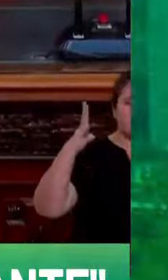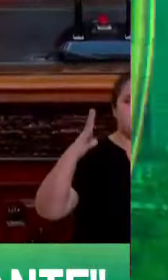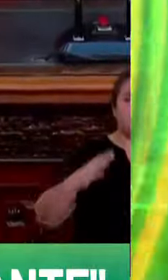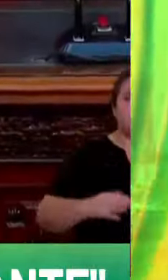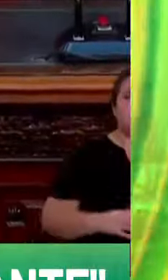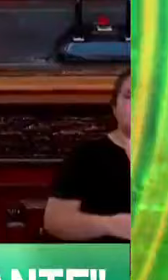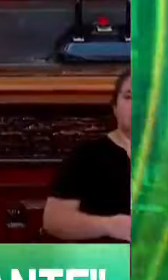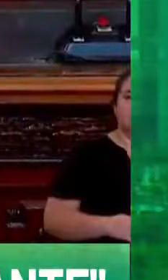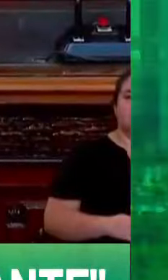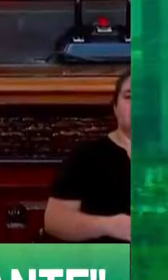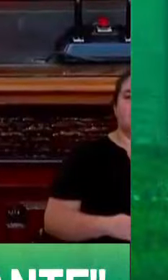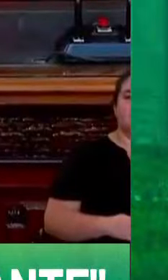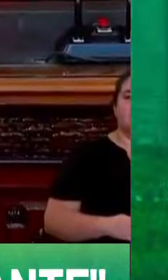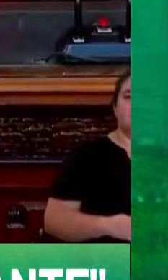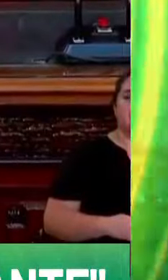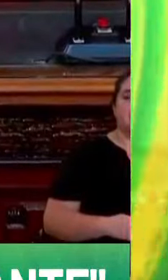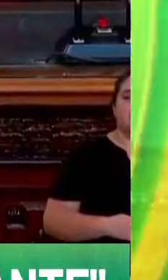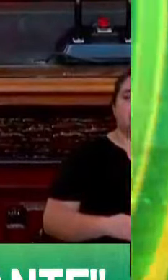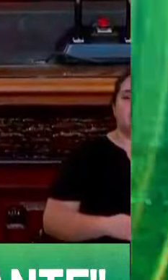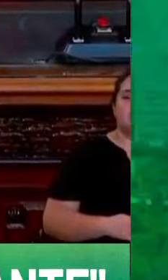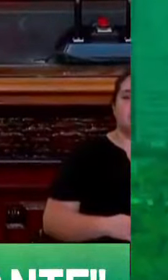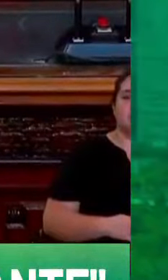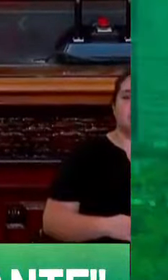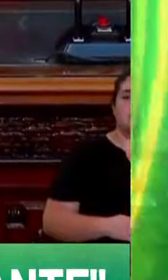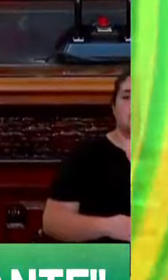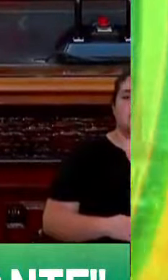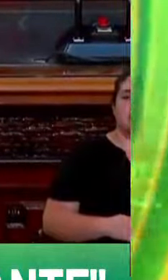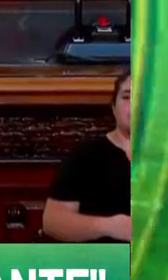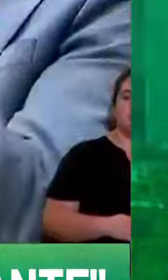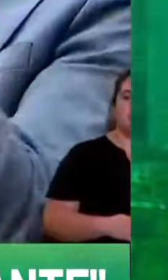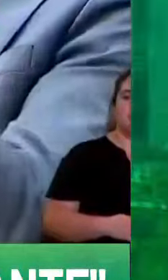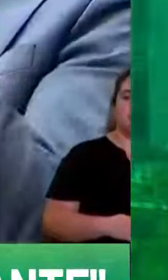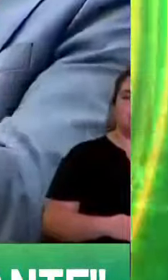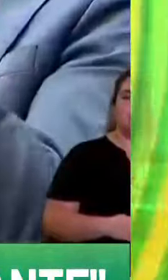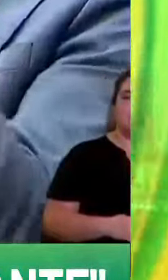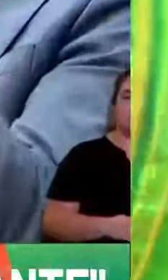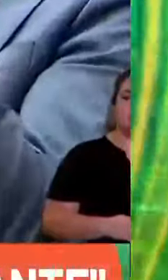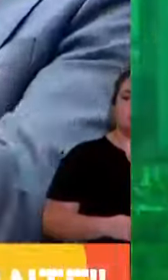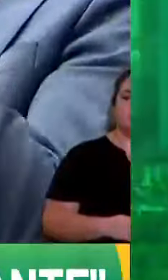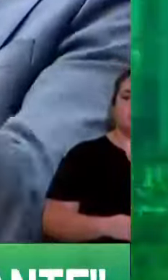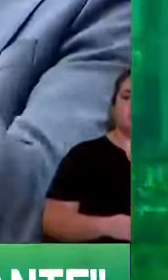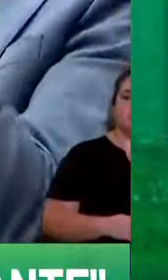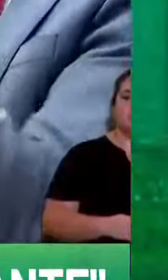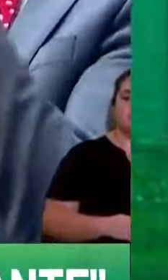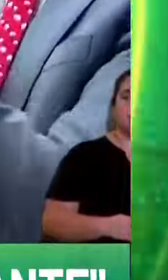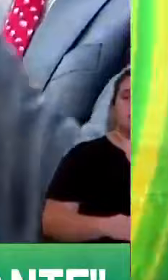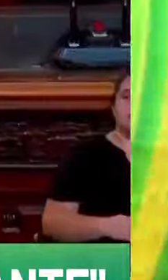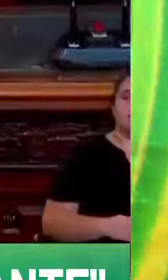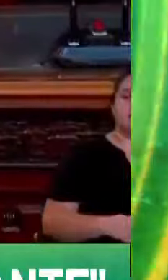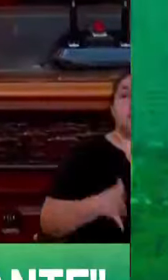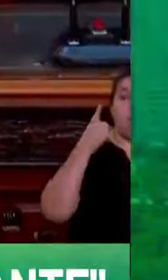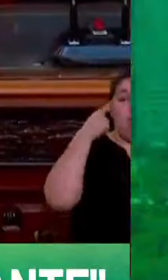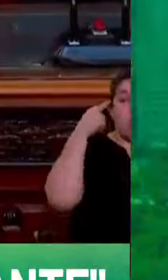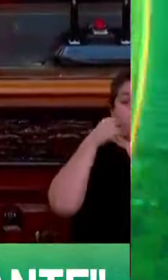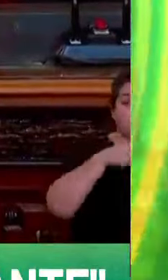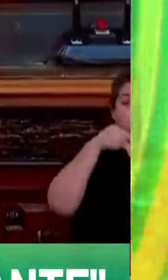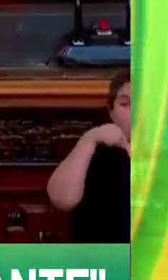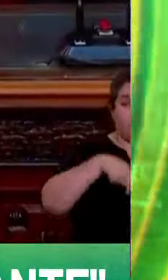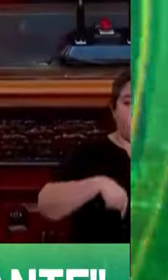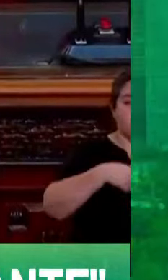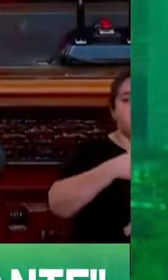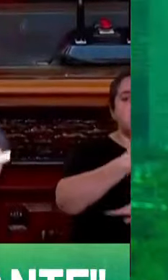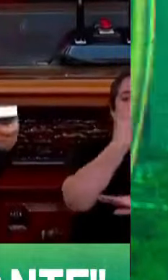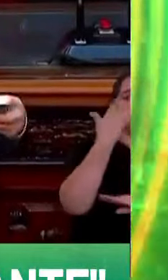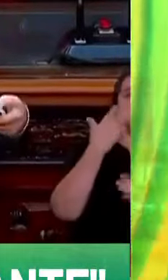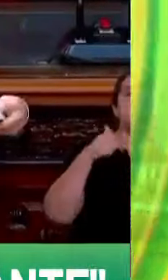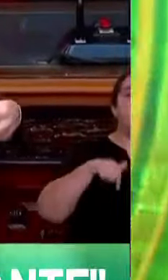6 gobernadores en temas específicos, y proponer también una serie de medidas y dar a conocer todo el potencial que tenemos